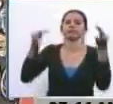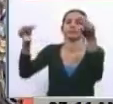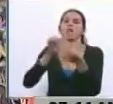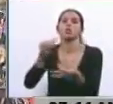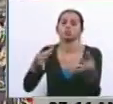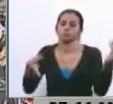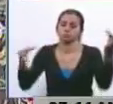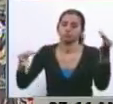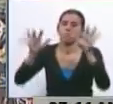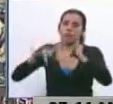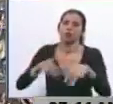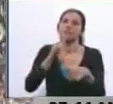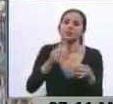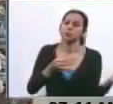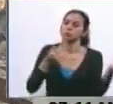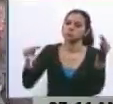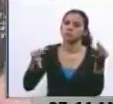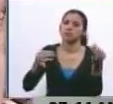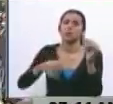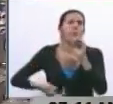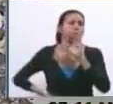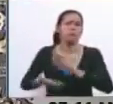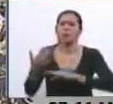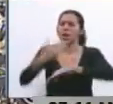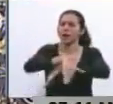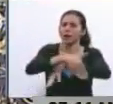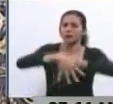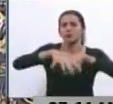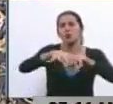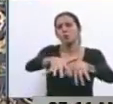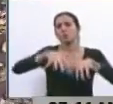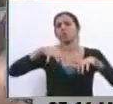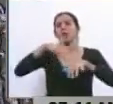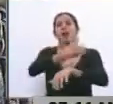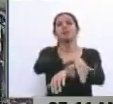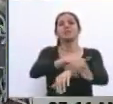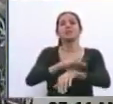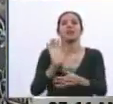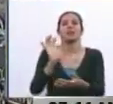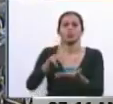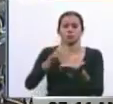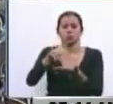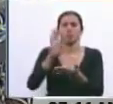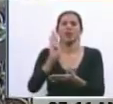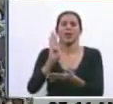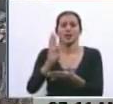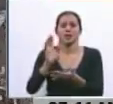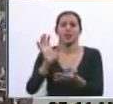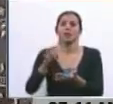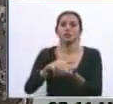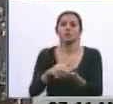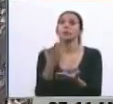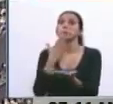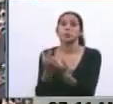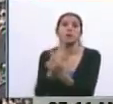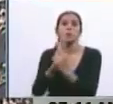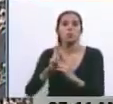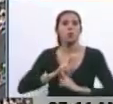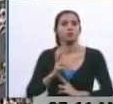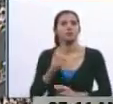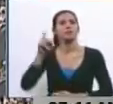en movilización. Llenamos toda la avenida Baral para exigir la respuesta. Nosotros